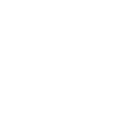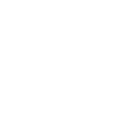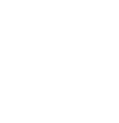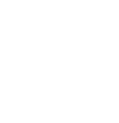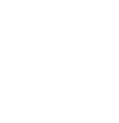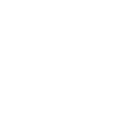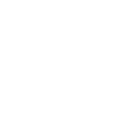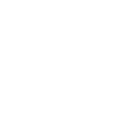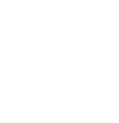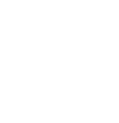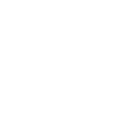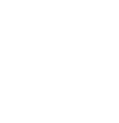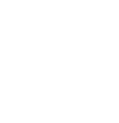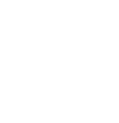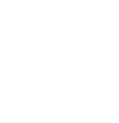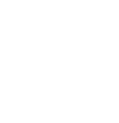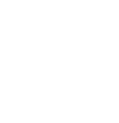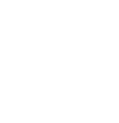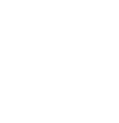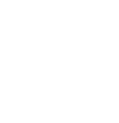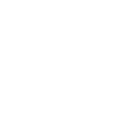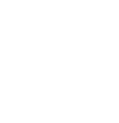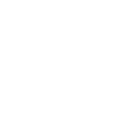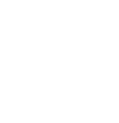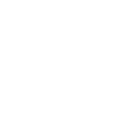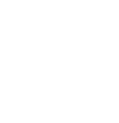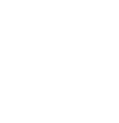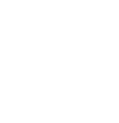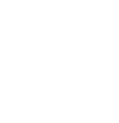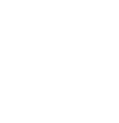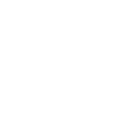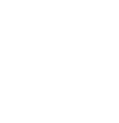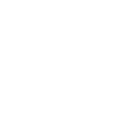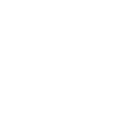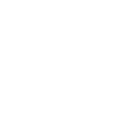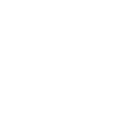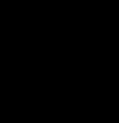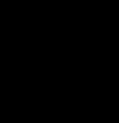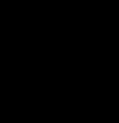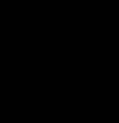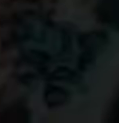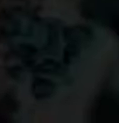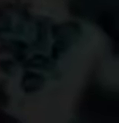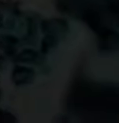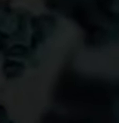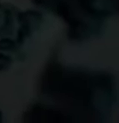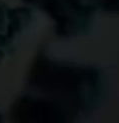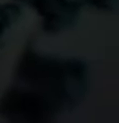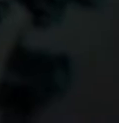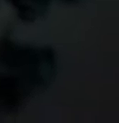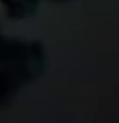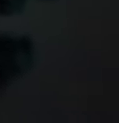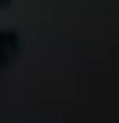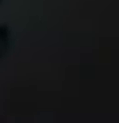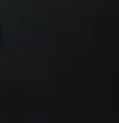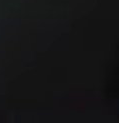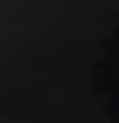1-866-337-3338 para más información. First Medical, la bandera de la salud de Puerto Rico, comprometidos con tu salud.